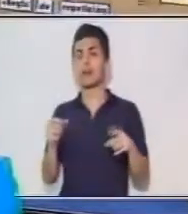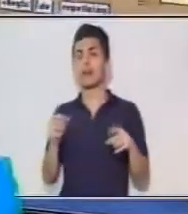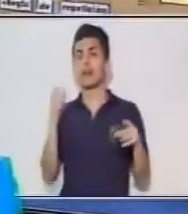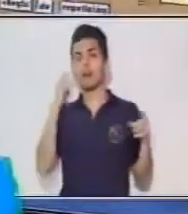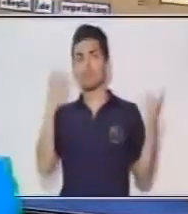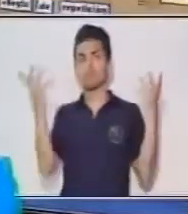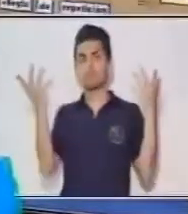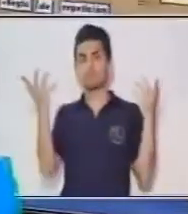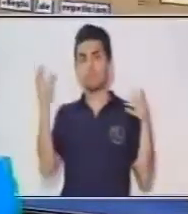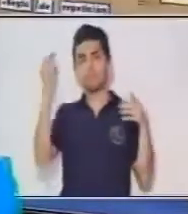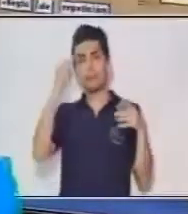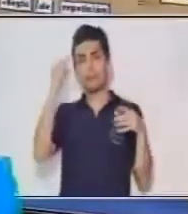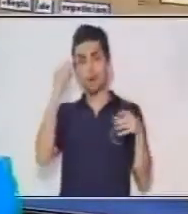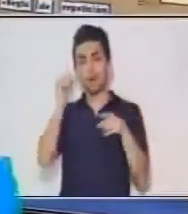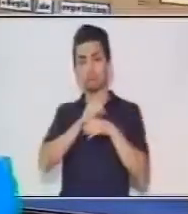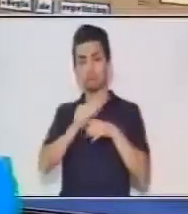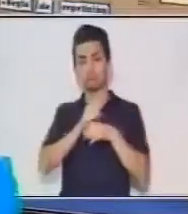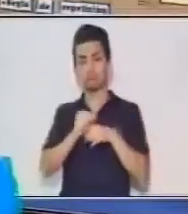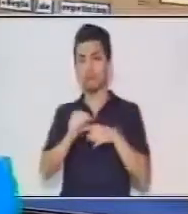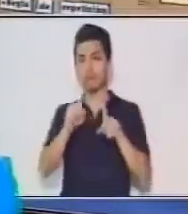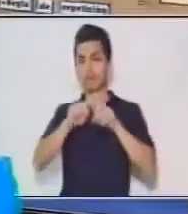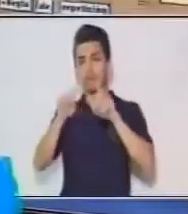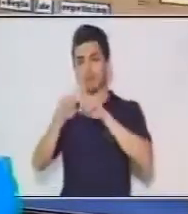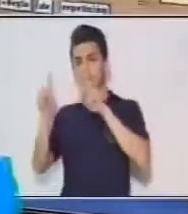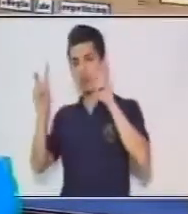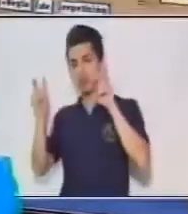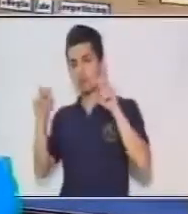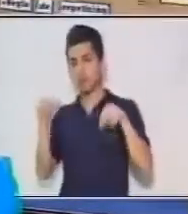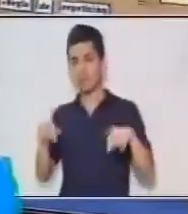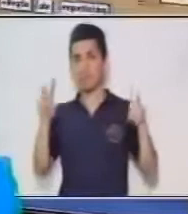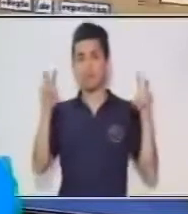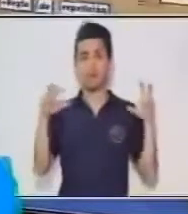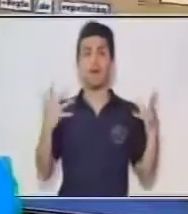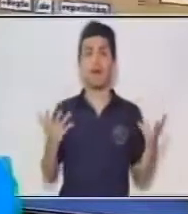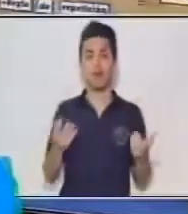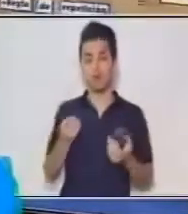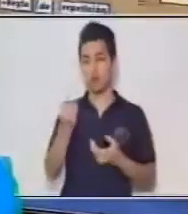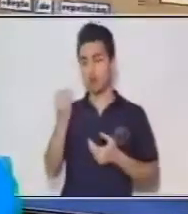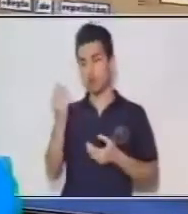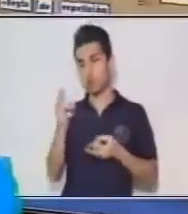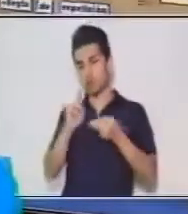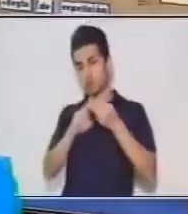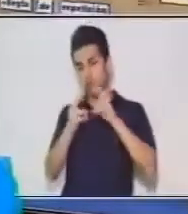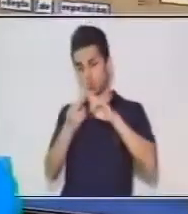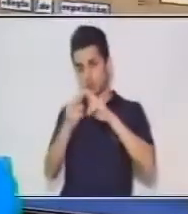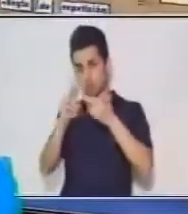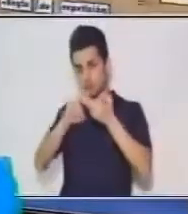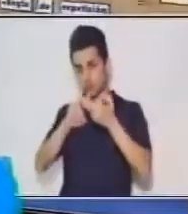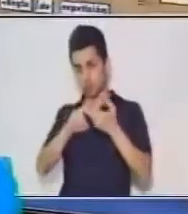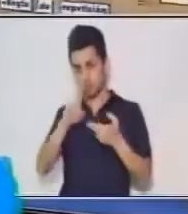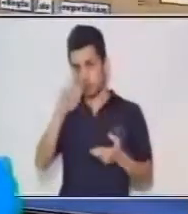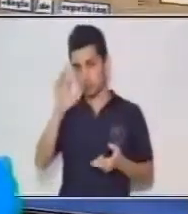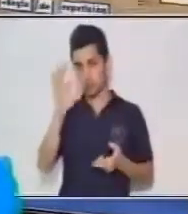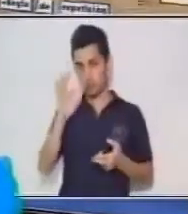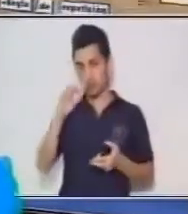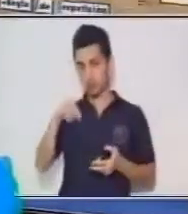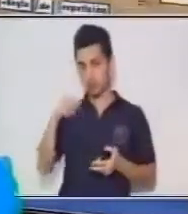la memoria sobre los temas. ¿Y cuál es este tema? Los números romanos. Muy bien, vamos a dar inicio,